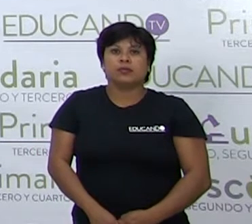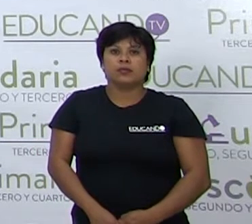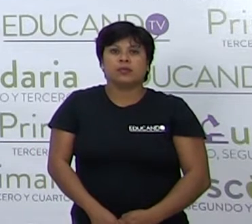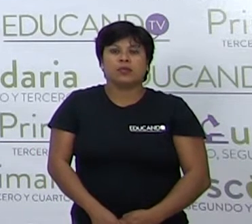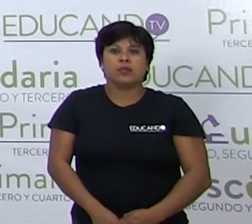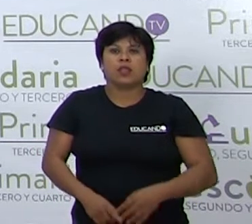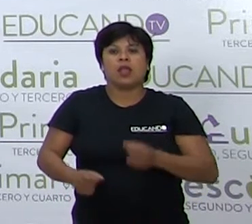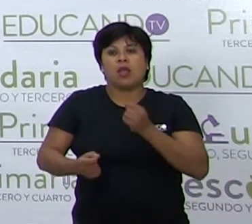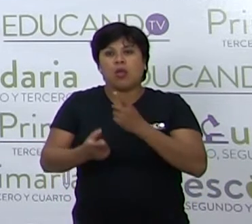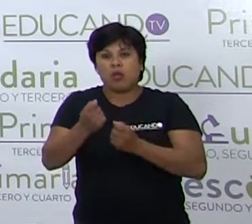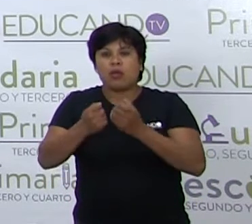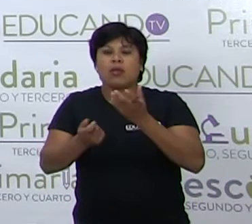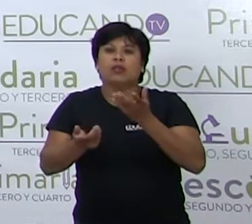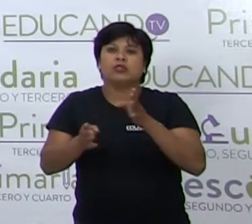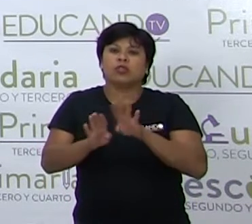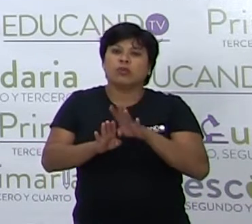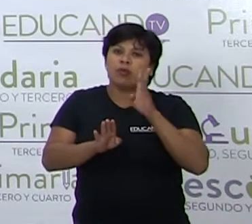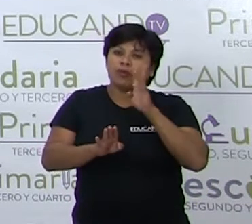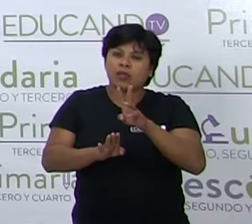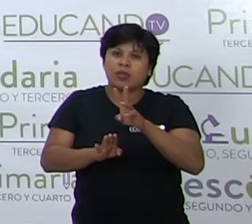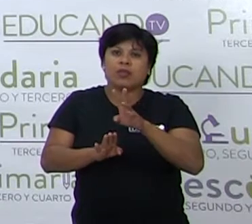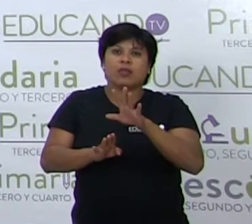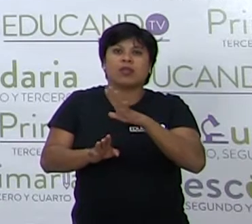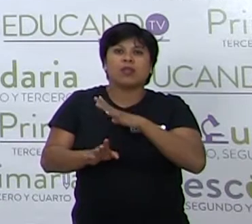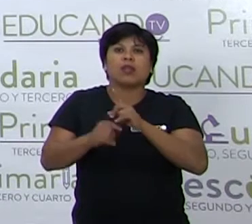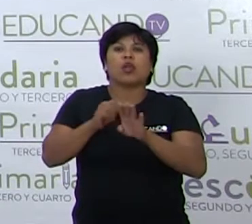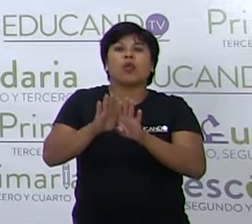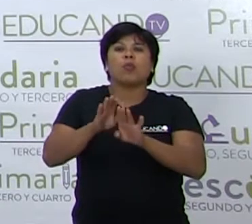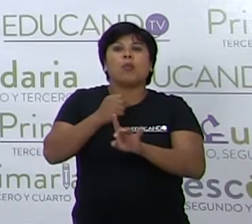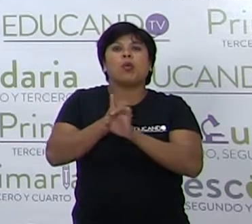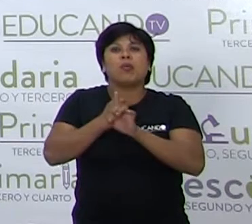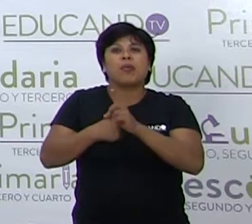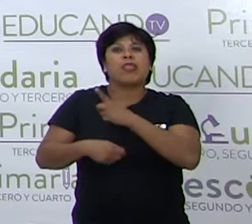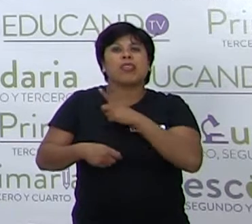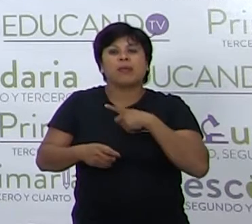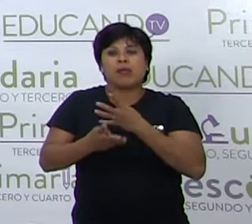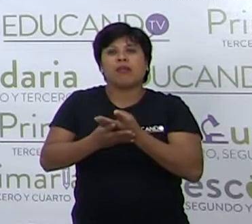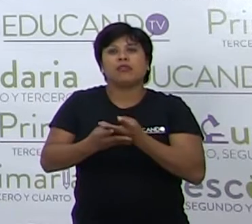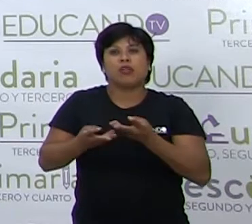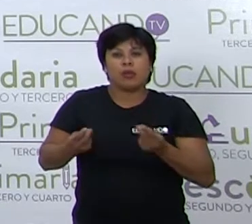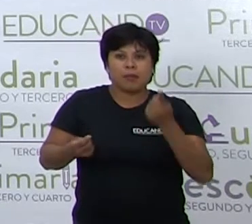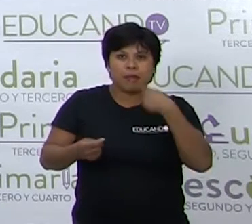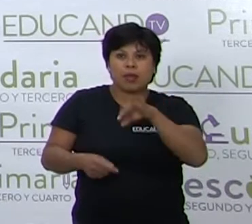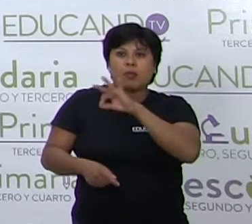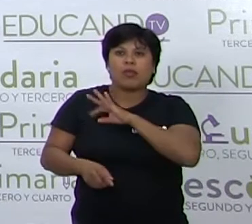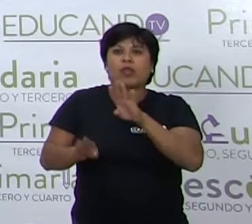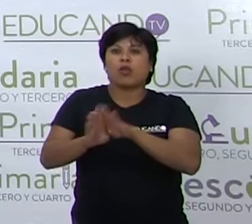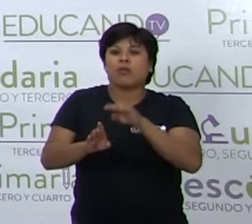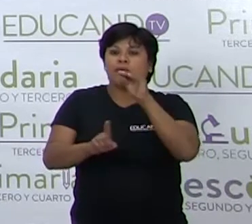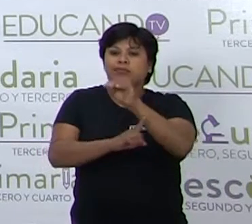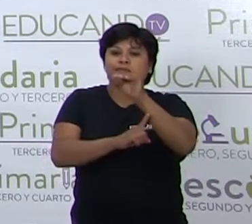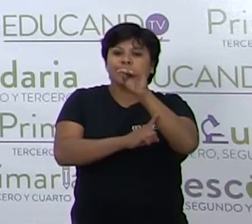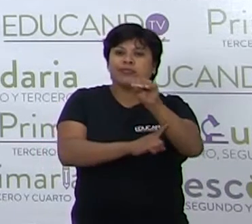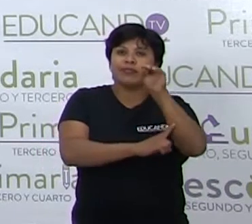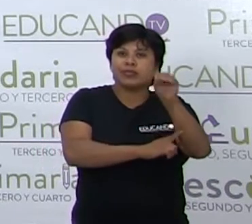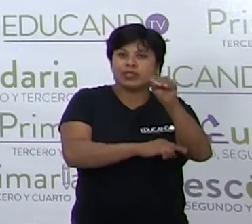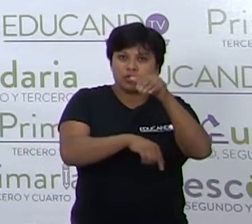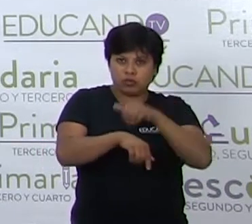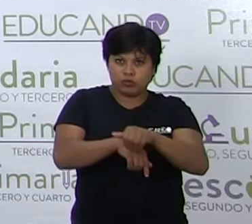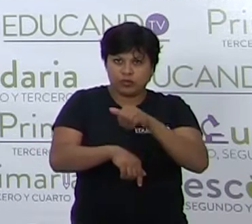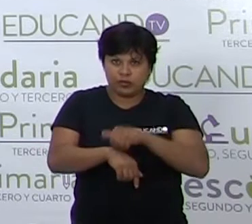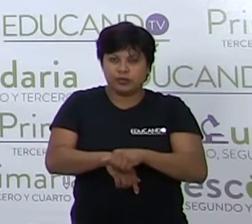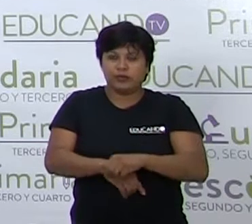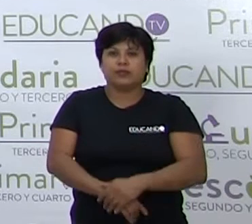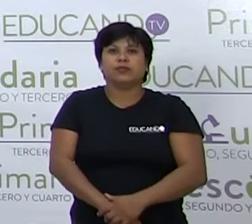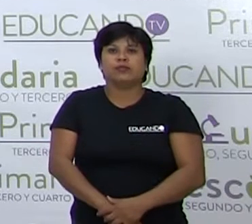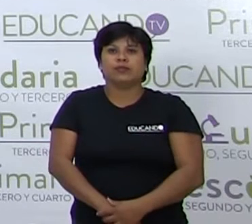una situación, mejor dicho, un problemita que tenemos que resolver para ubicar ciertos números.